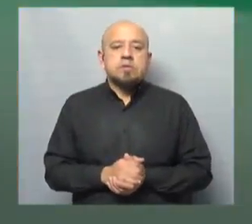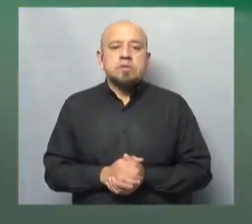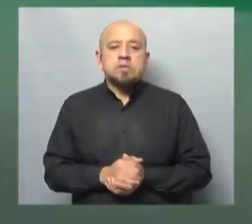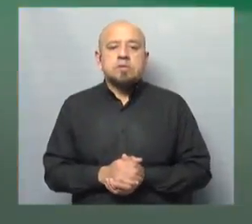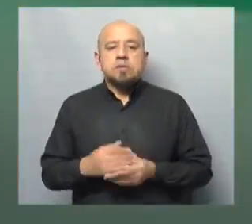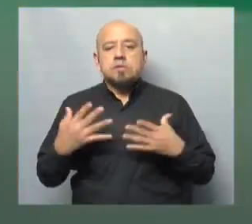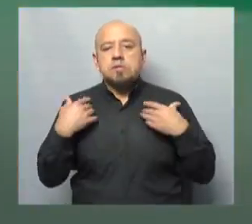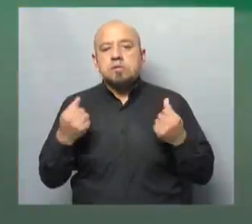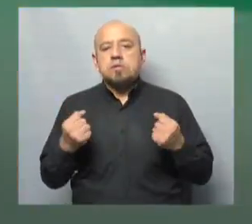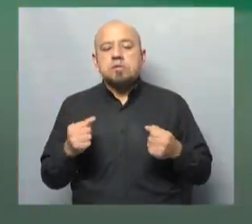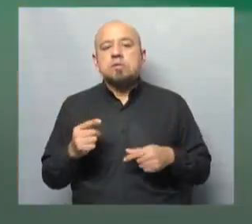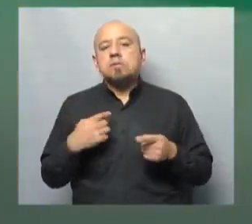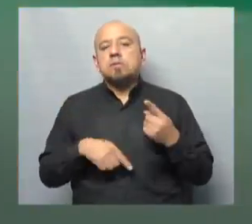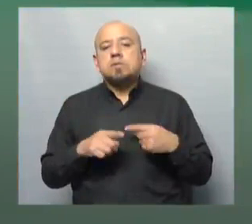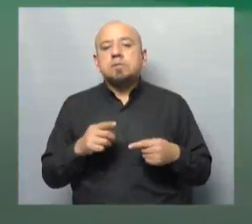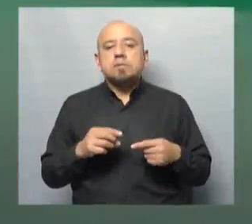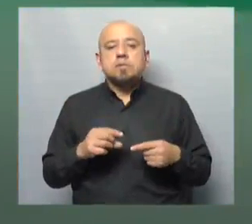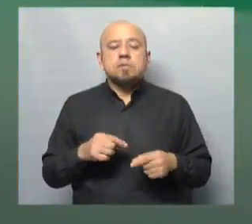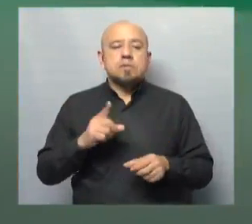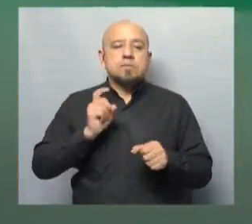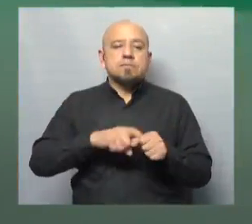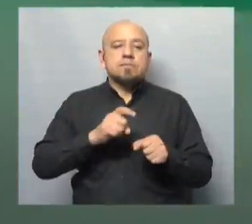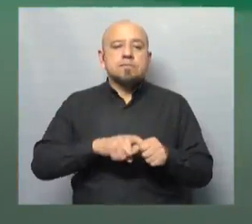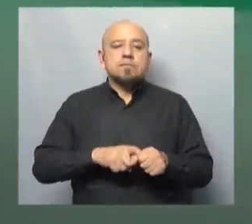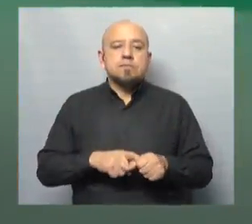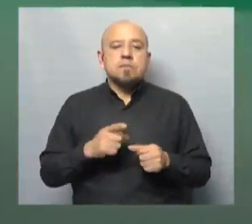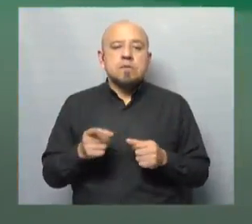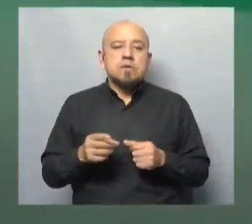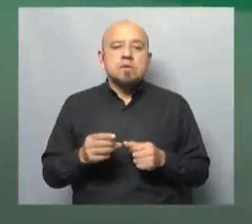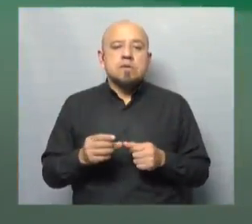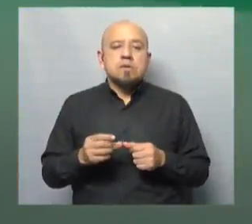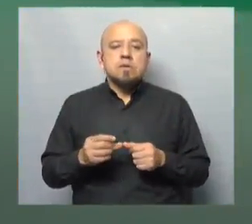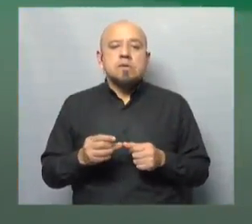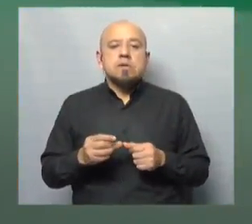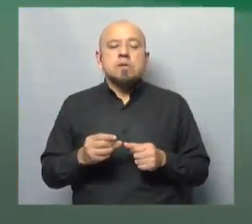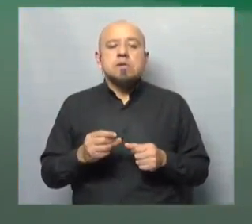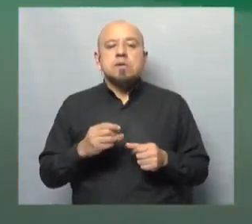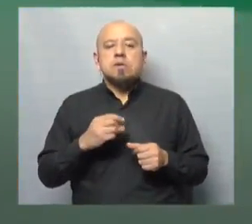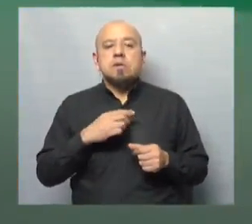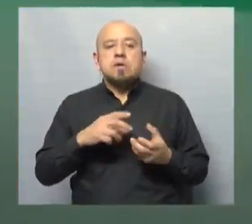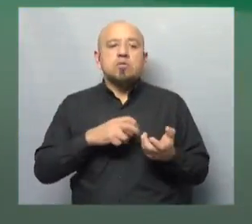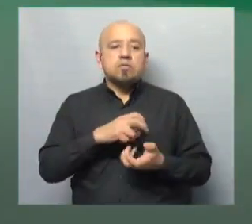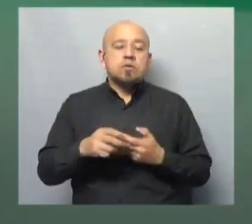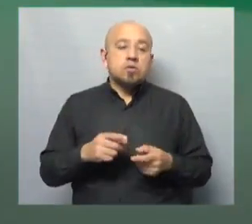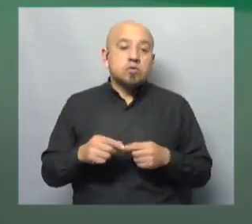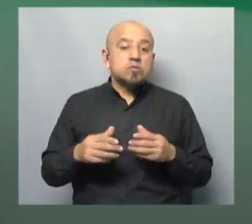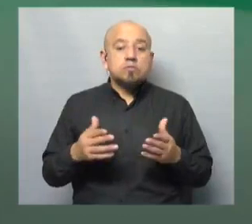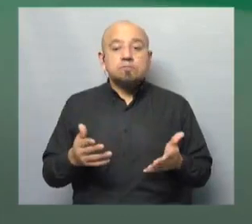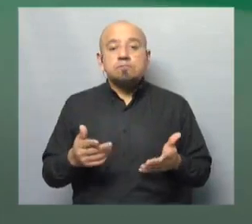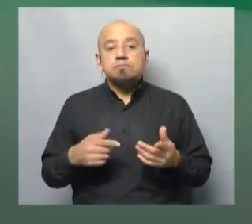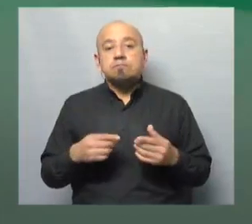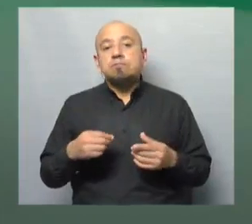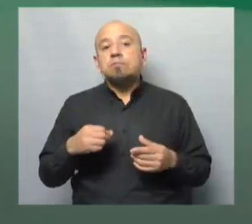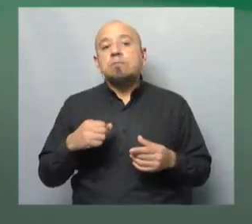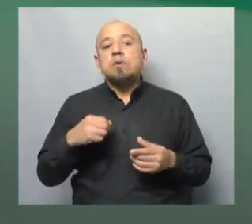salud pero desde el punto de vista gremial porque como decíamos hace varios días hay un conflicto instalado claro y resulta que desde mañana